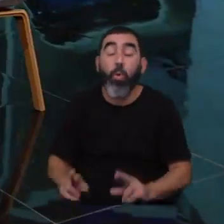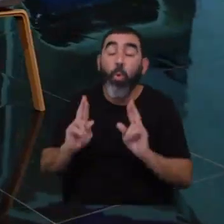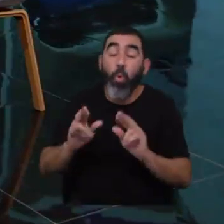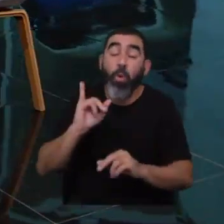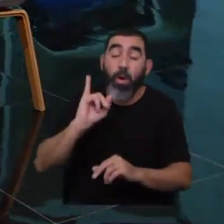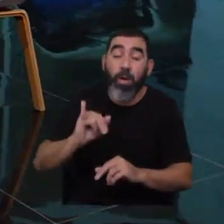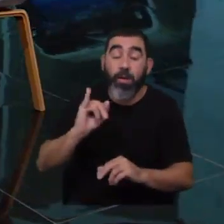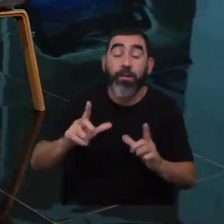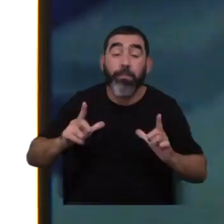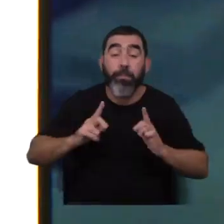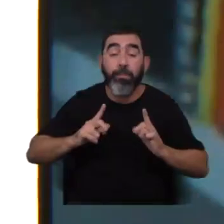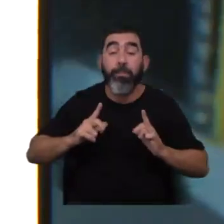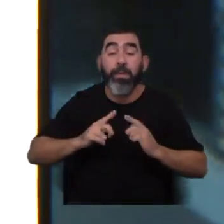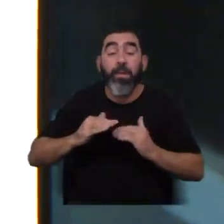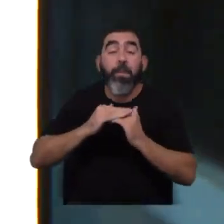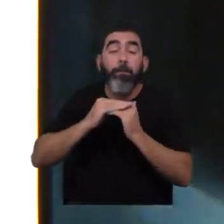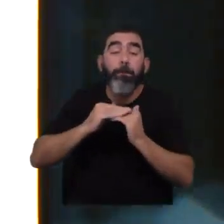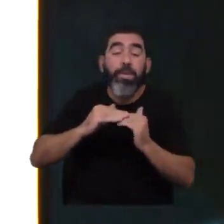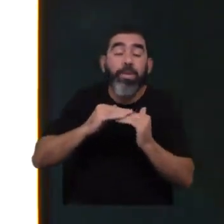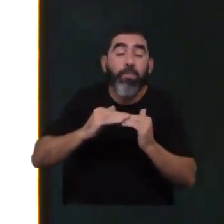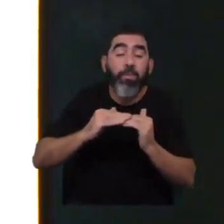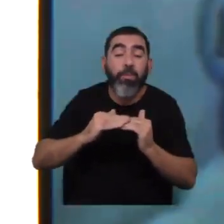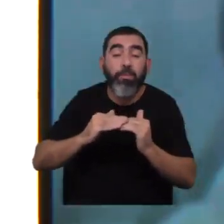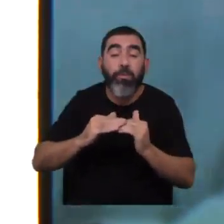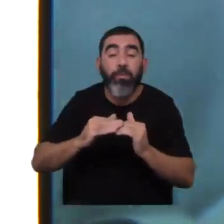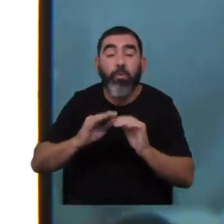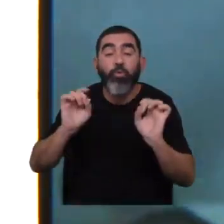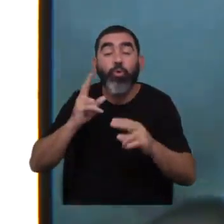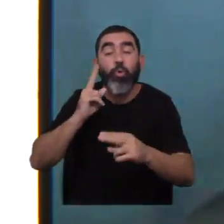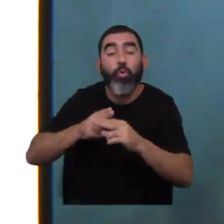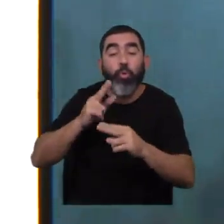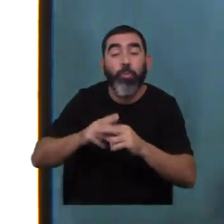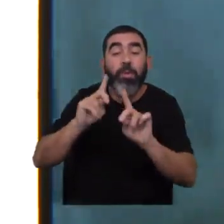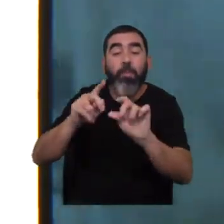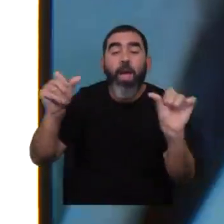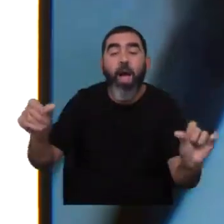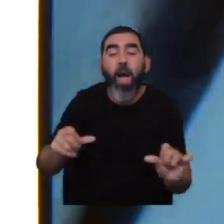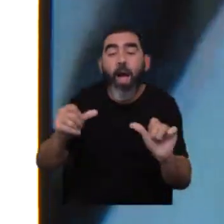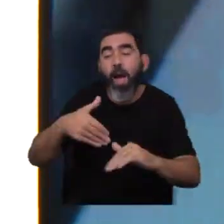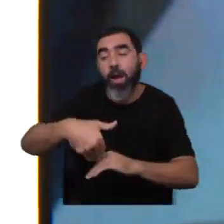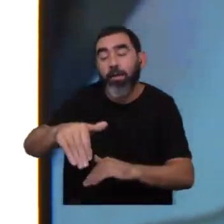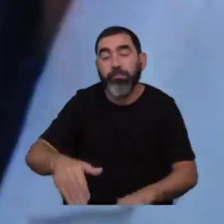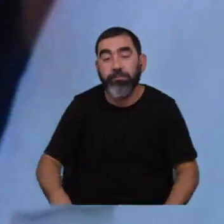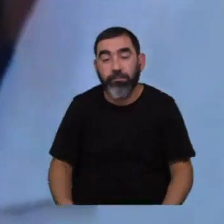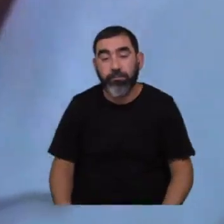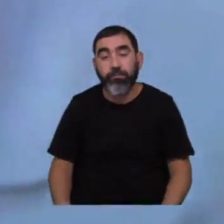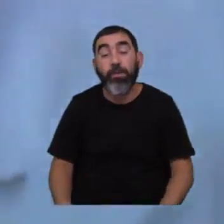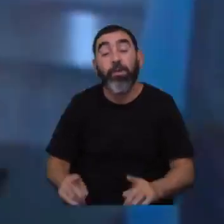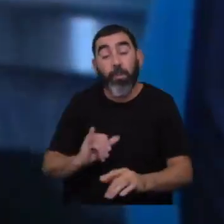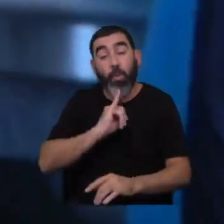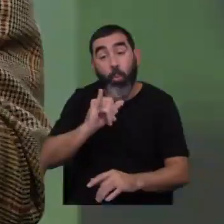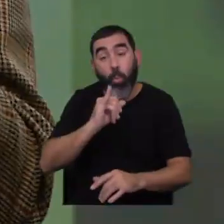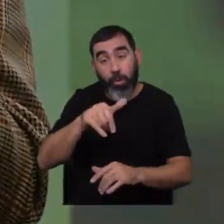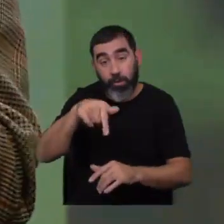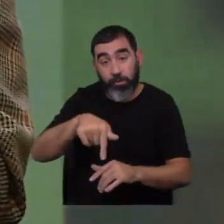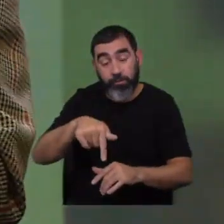que esperamos que por lo menos no solo se nombre, sino que se actúe. Bueno, para terminar te comento que